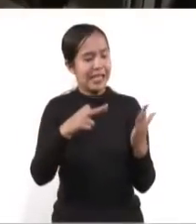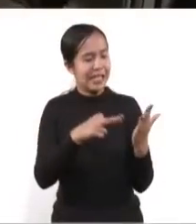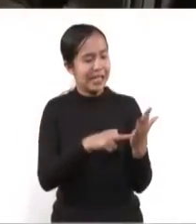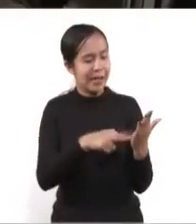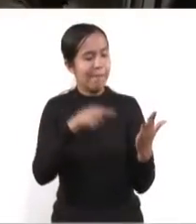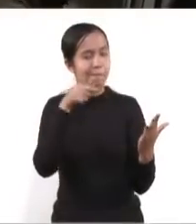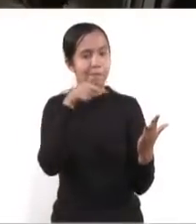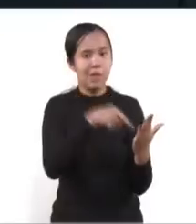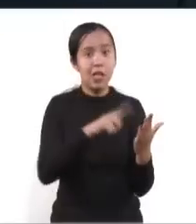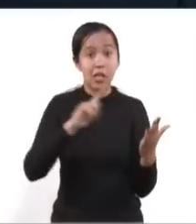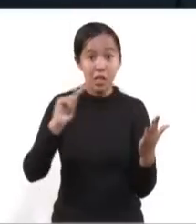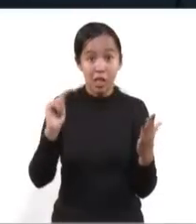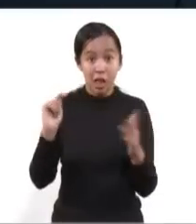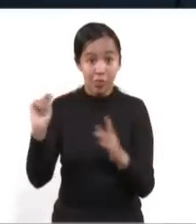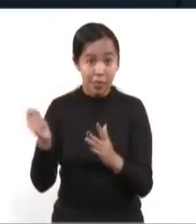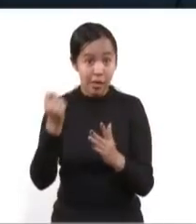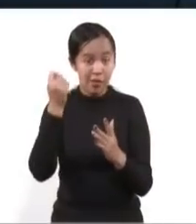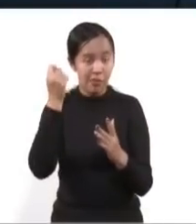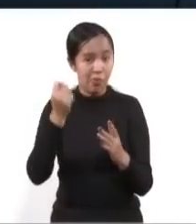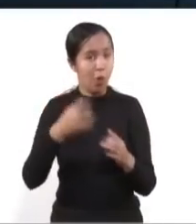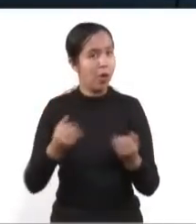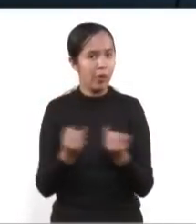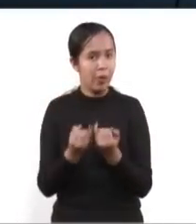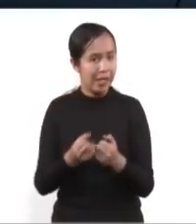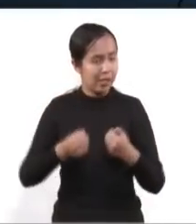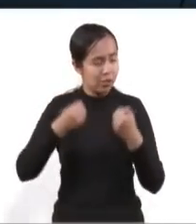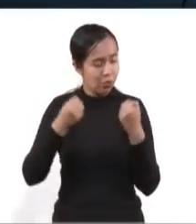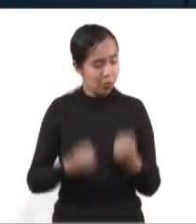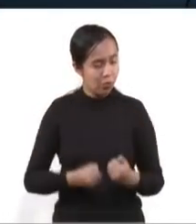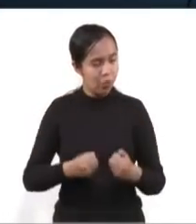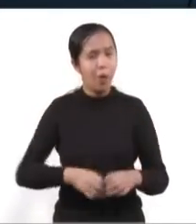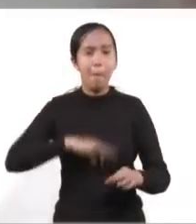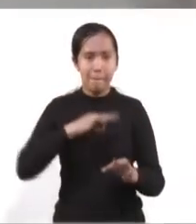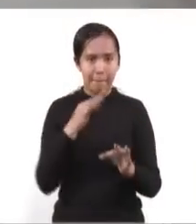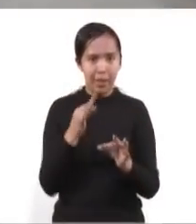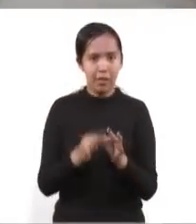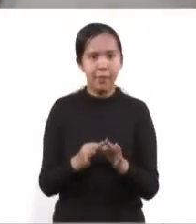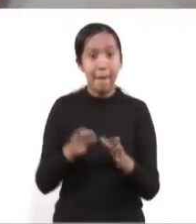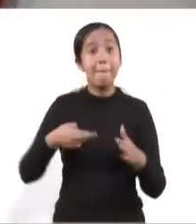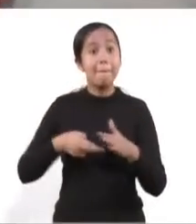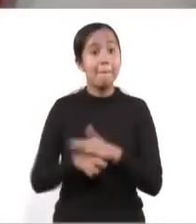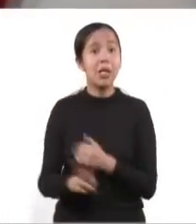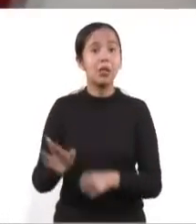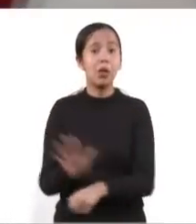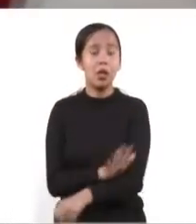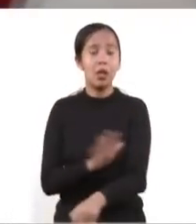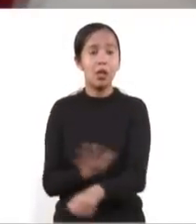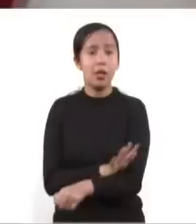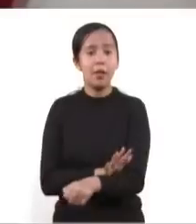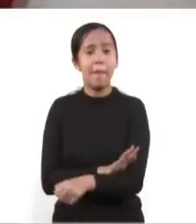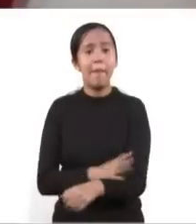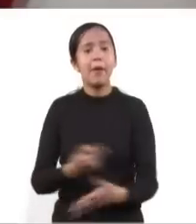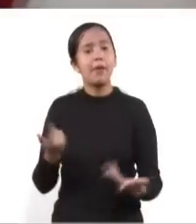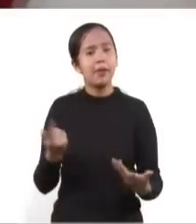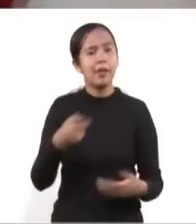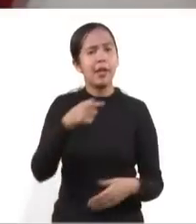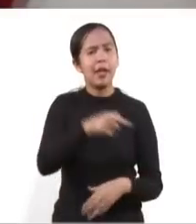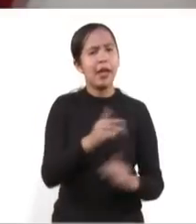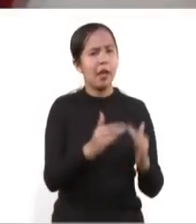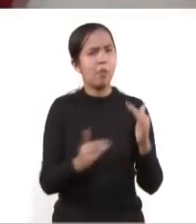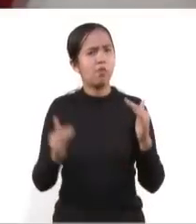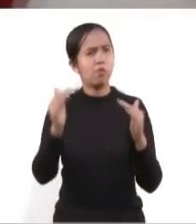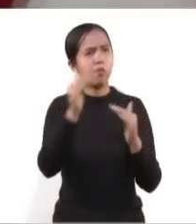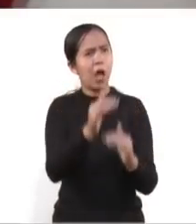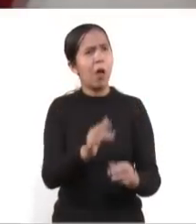normas tecnológicas y de seguridad. Metro Energía no solo se ha ejecutado con los más altos estándares